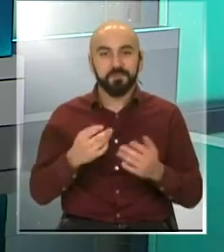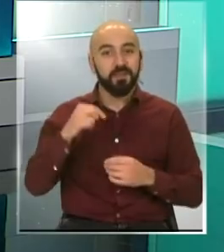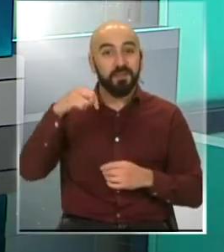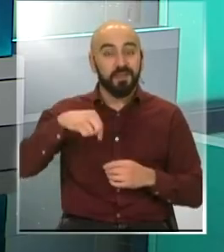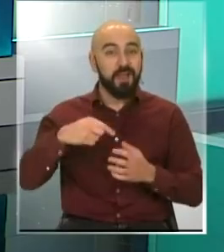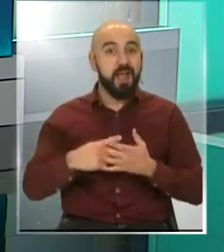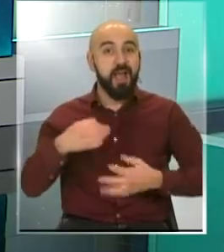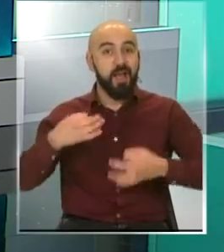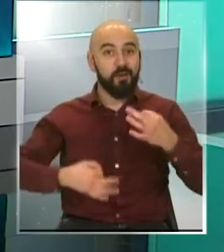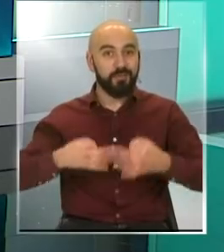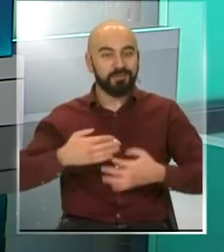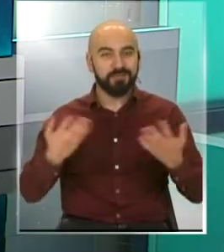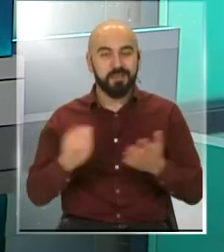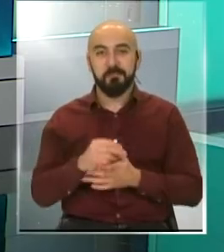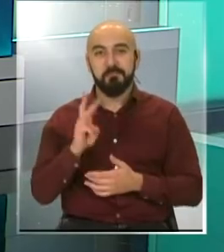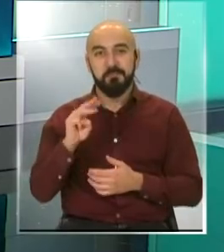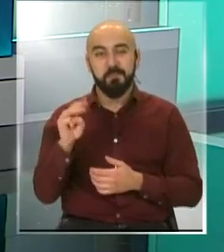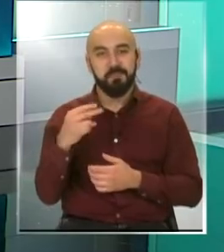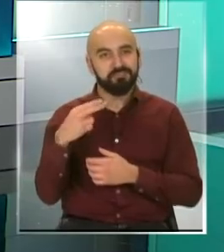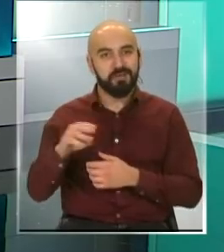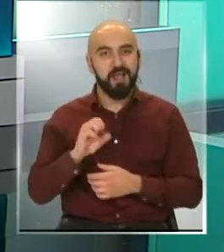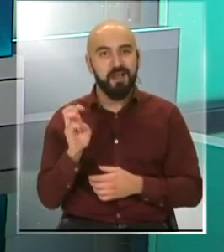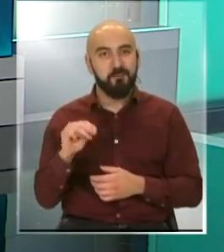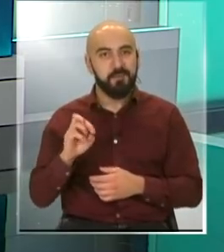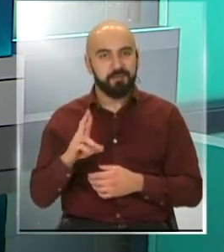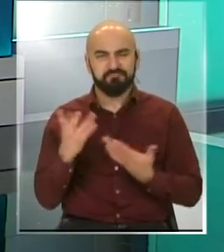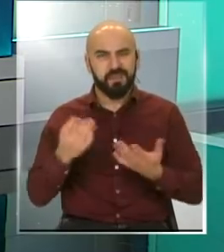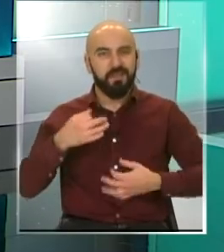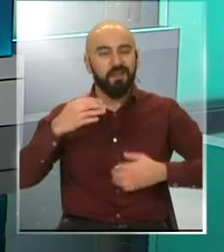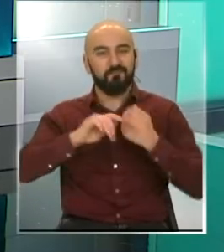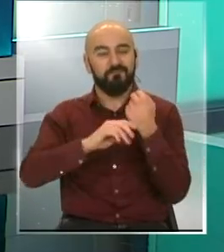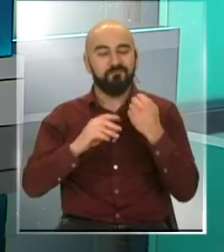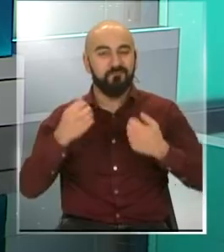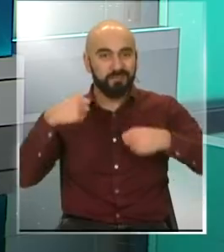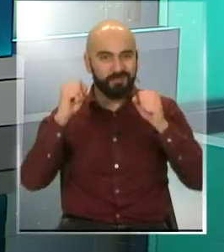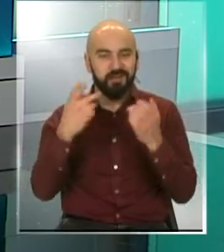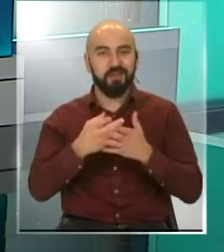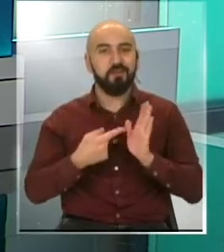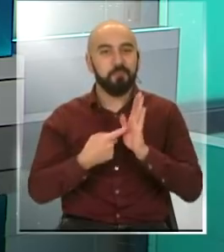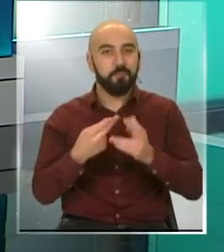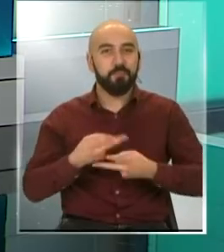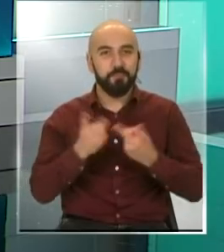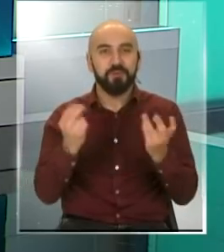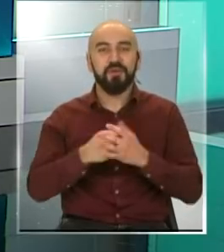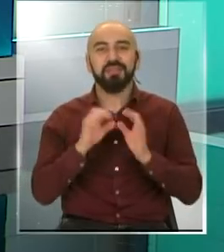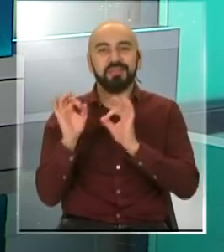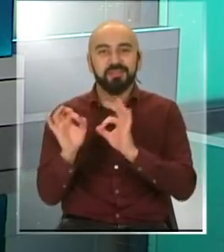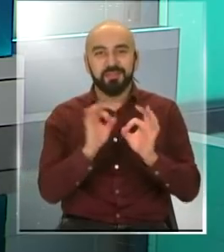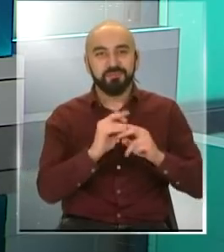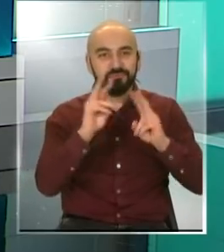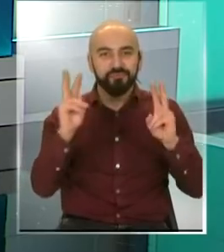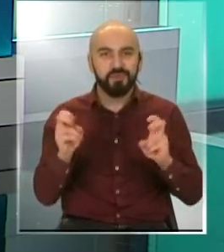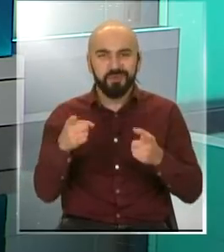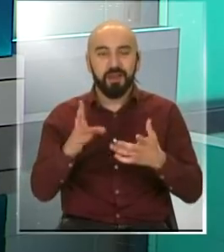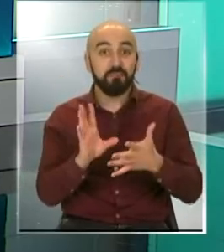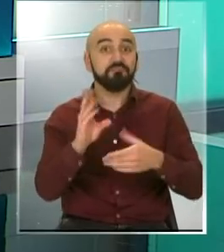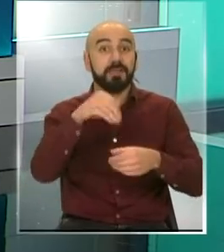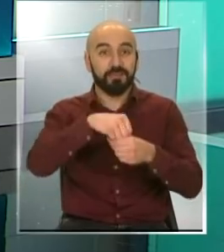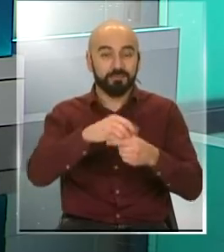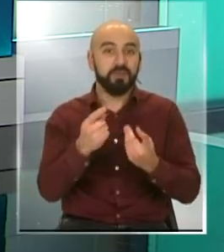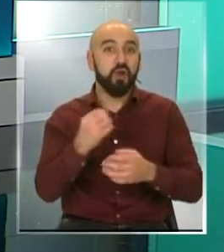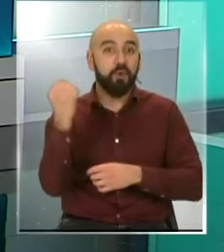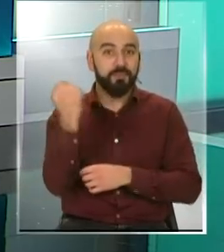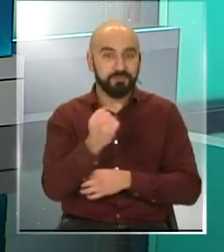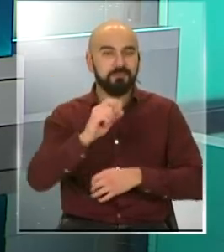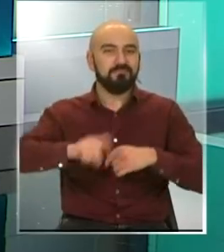audiencia de formalización de la madre de Ámbar, la Fiscalía dio a conocer detalles del actuar y la participación que tuvo tanto en el homicidio como